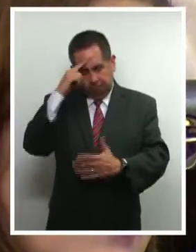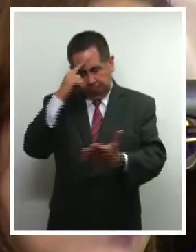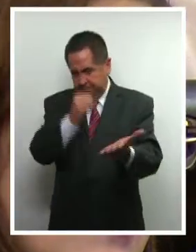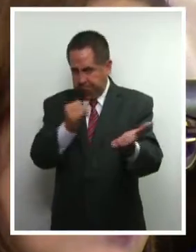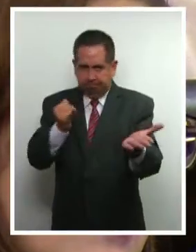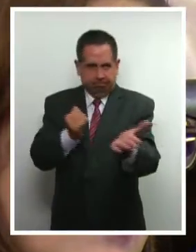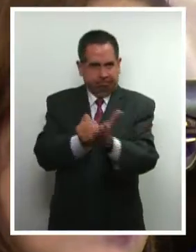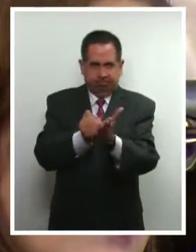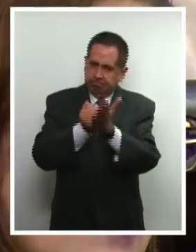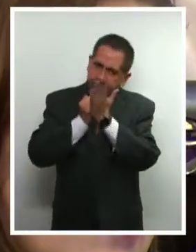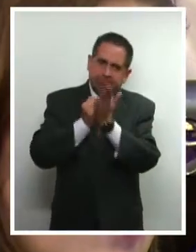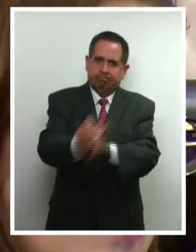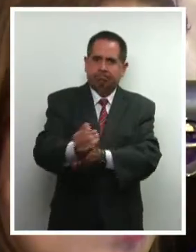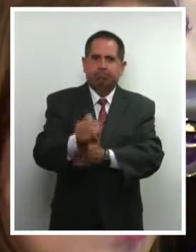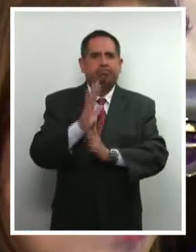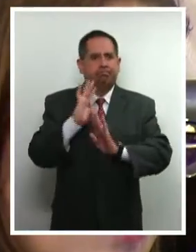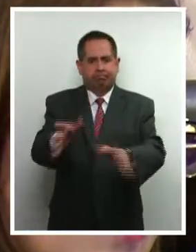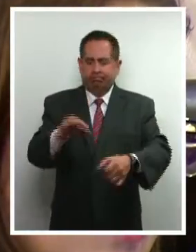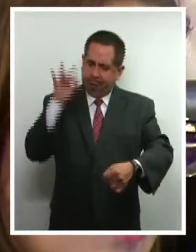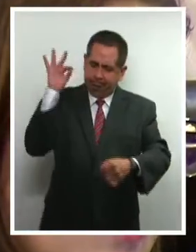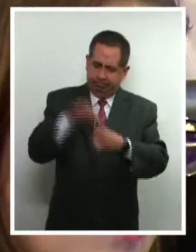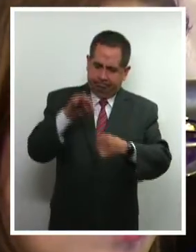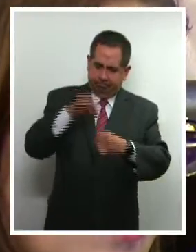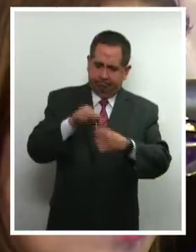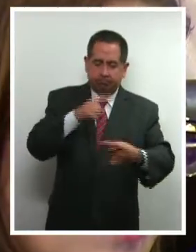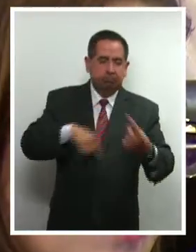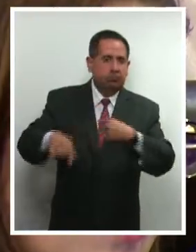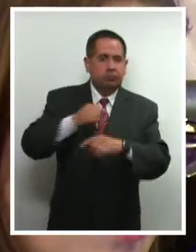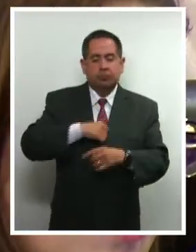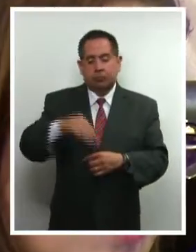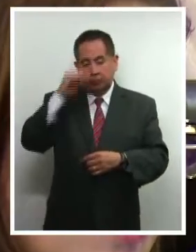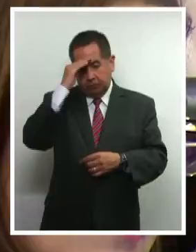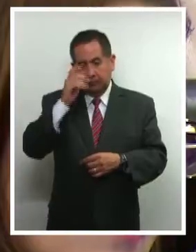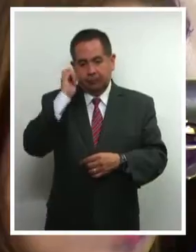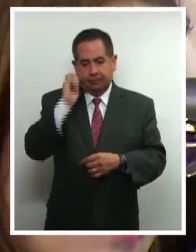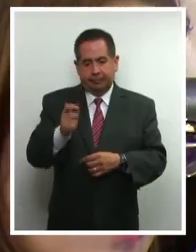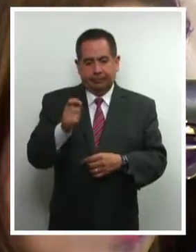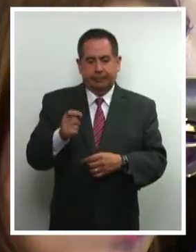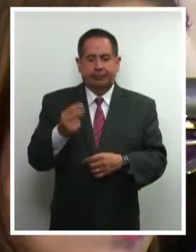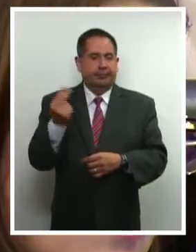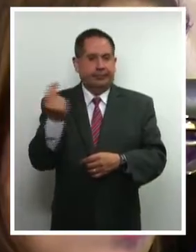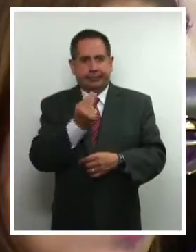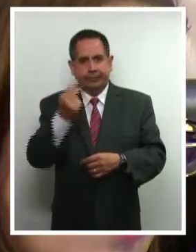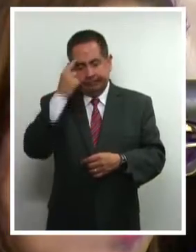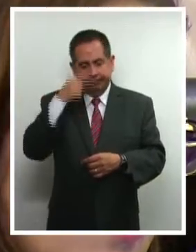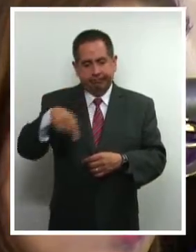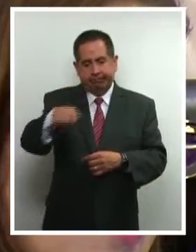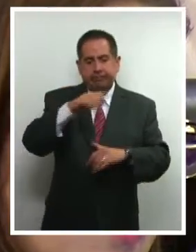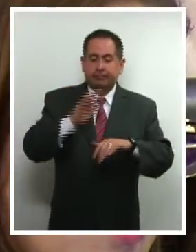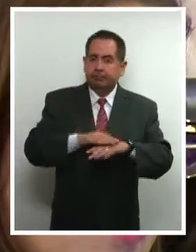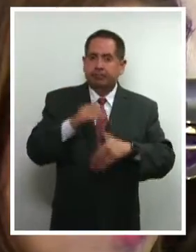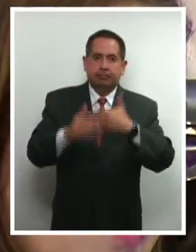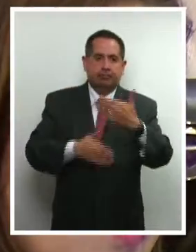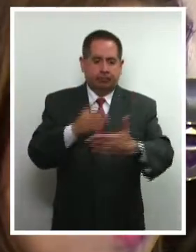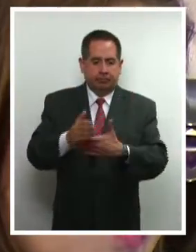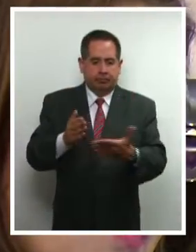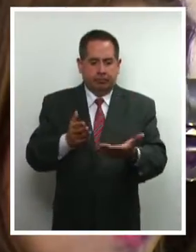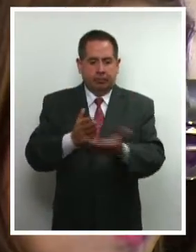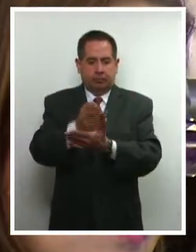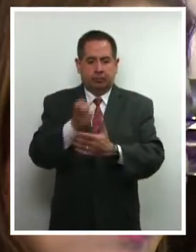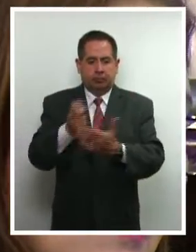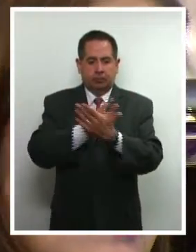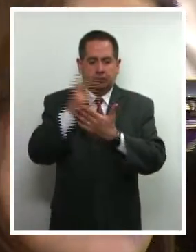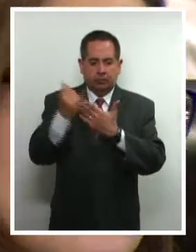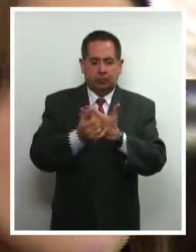determinación para someter a votación lo que considere que es fundamental para sacar adelante este